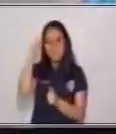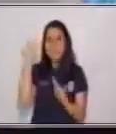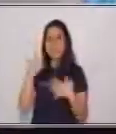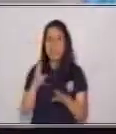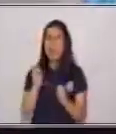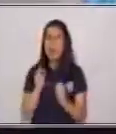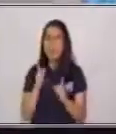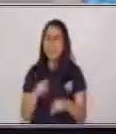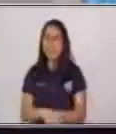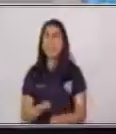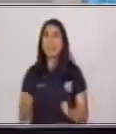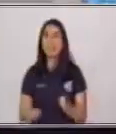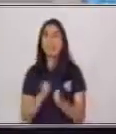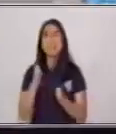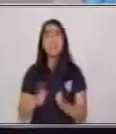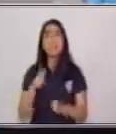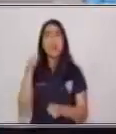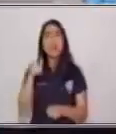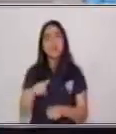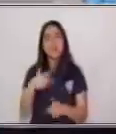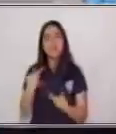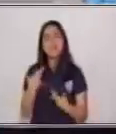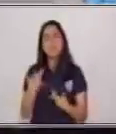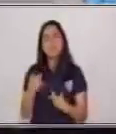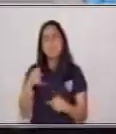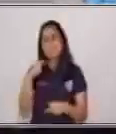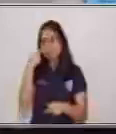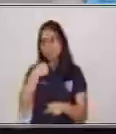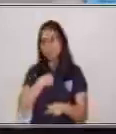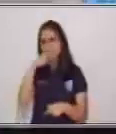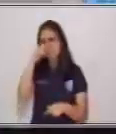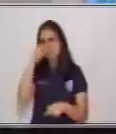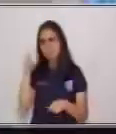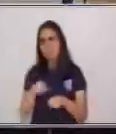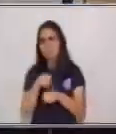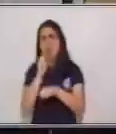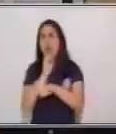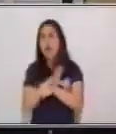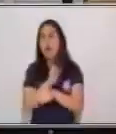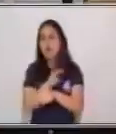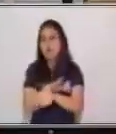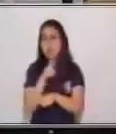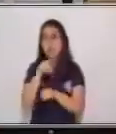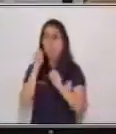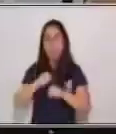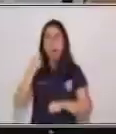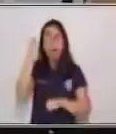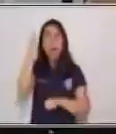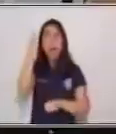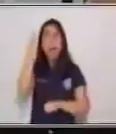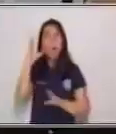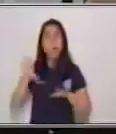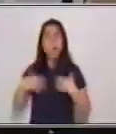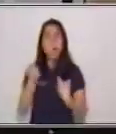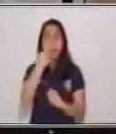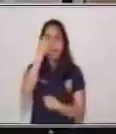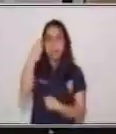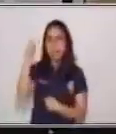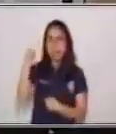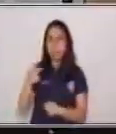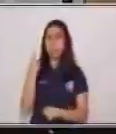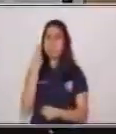consejos para poder entender también cómo es la acentuación. Por ejemplo, acá vemos la palabra aguda,